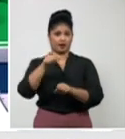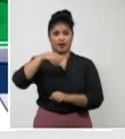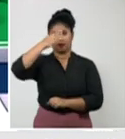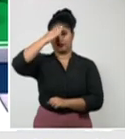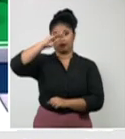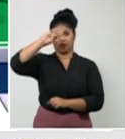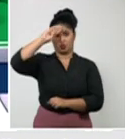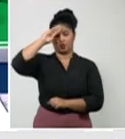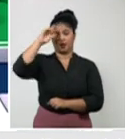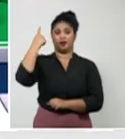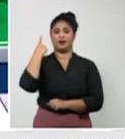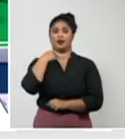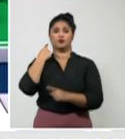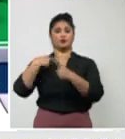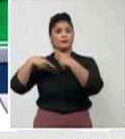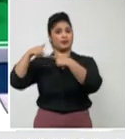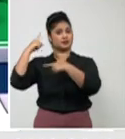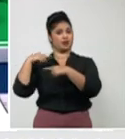pandemia.